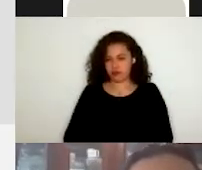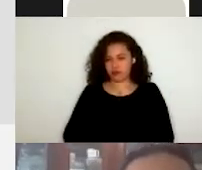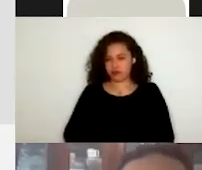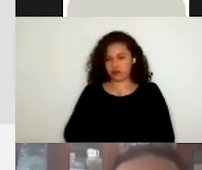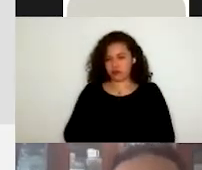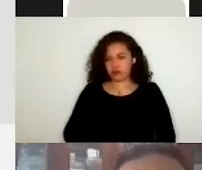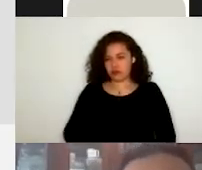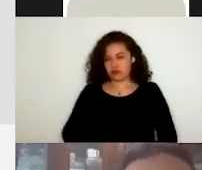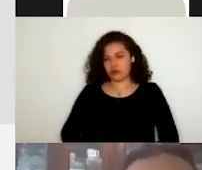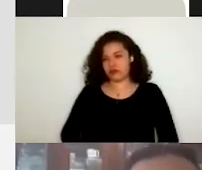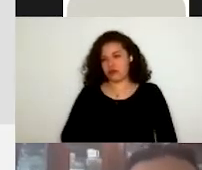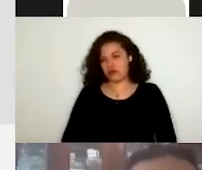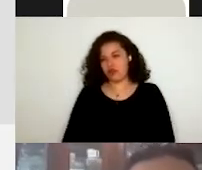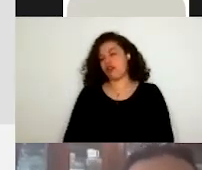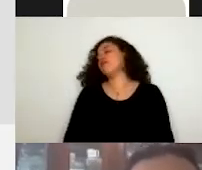Empezamos por el marco jurídico.